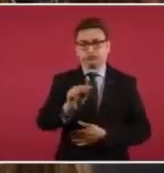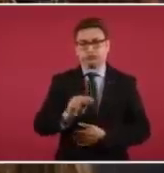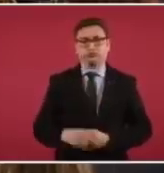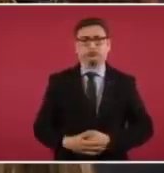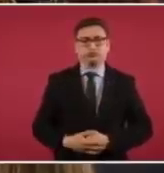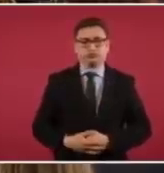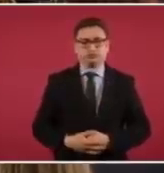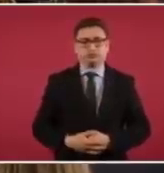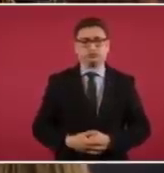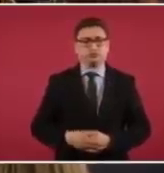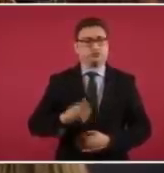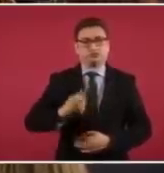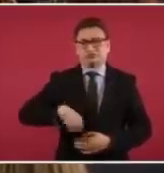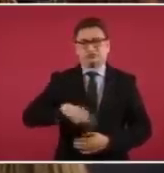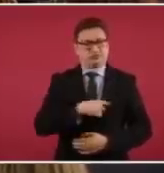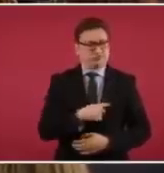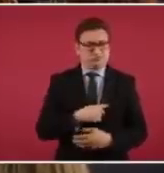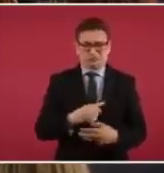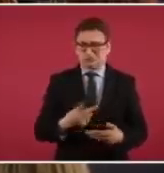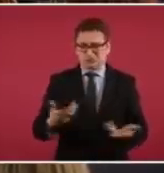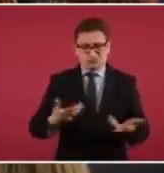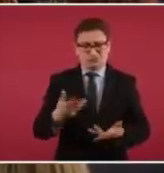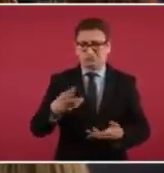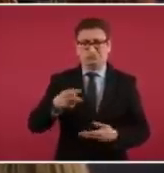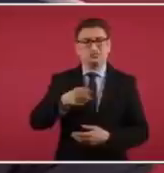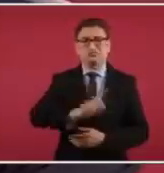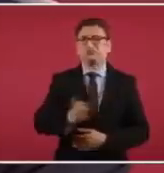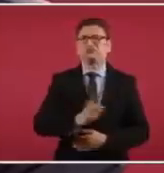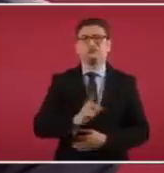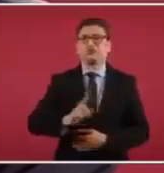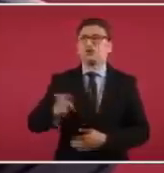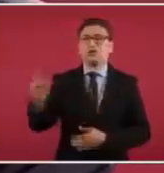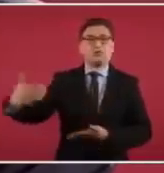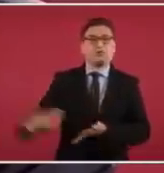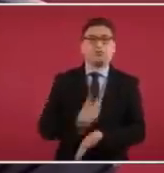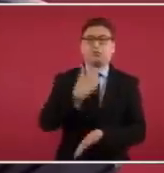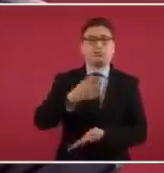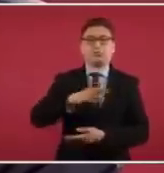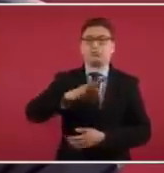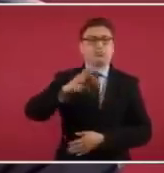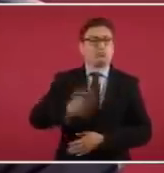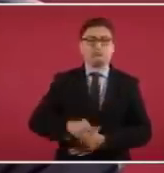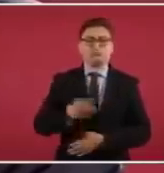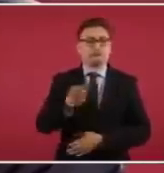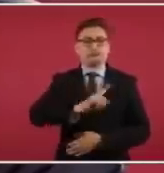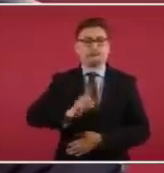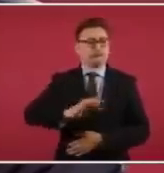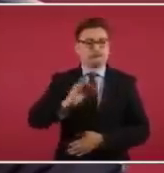No vamos nosotros a permitir